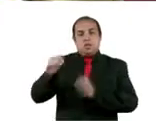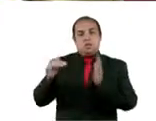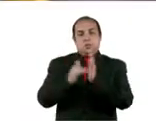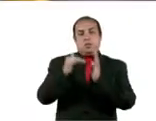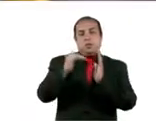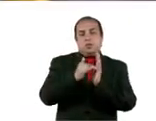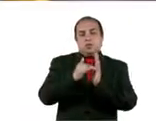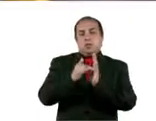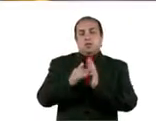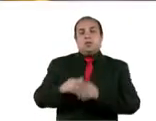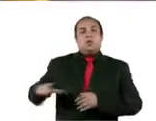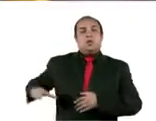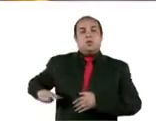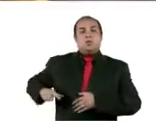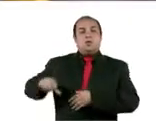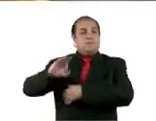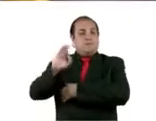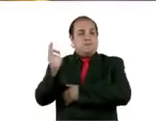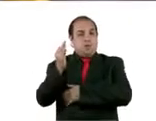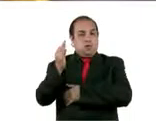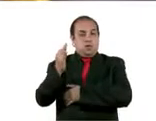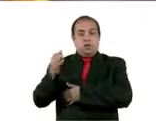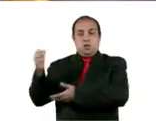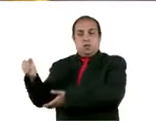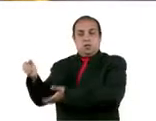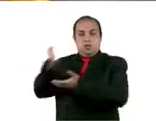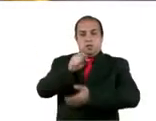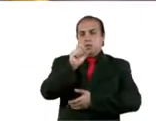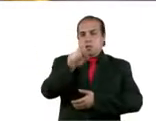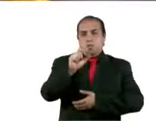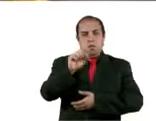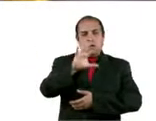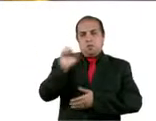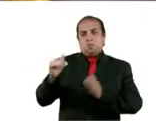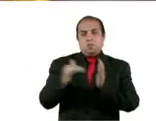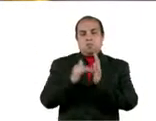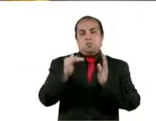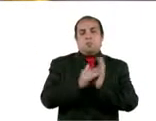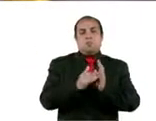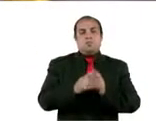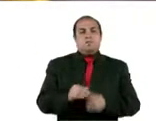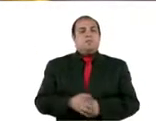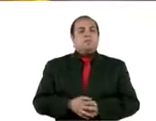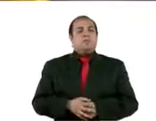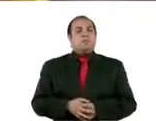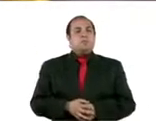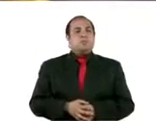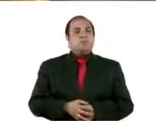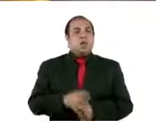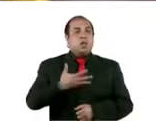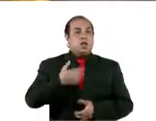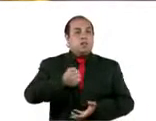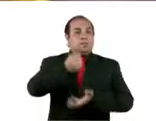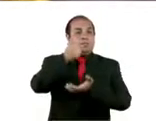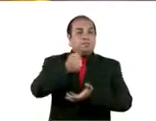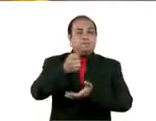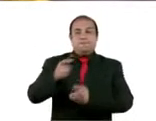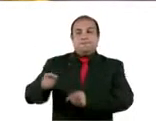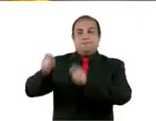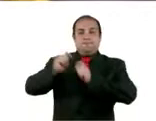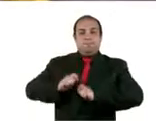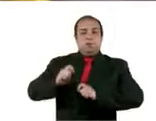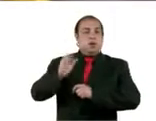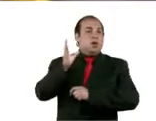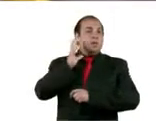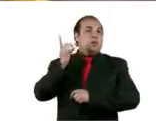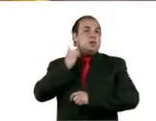gobierno federal también. Decir que los recursos adicionales que este año nos puso la Cámara de